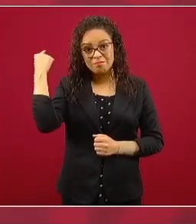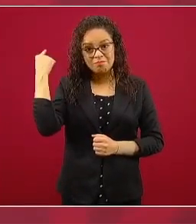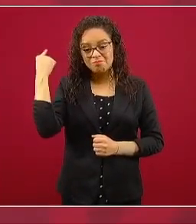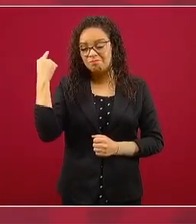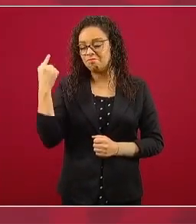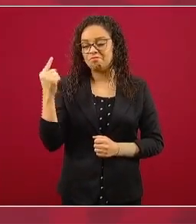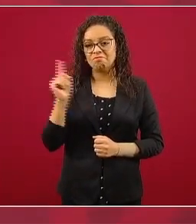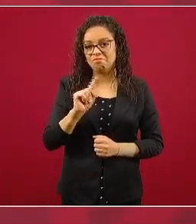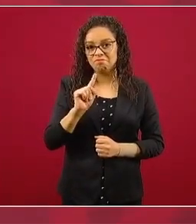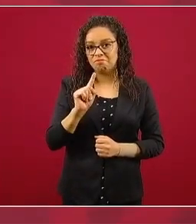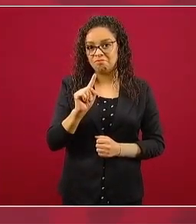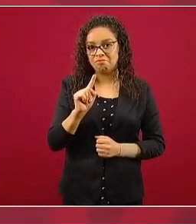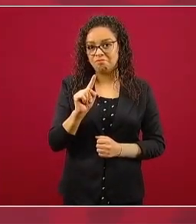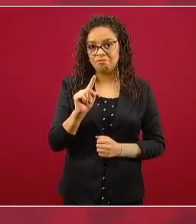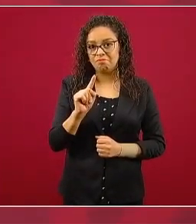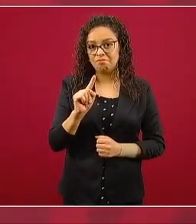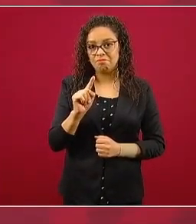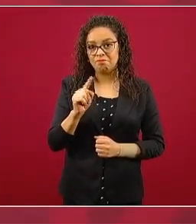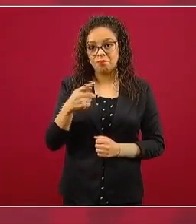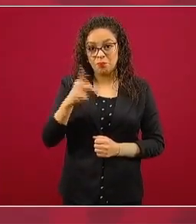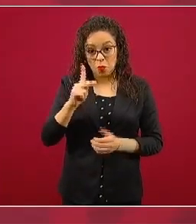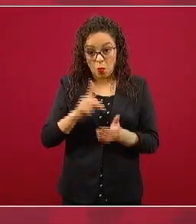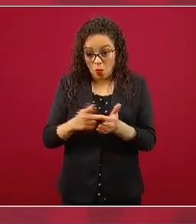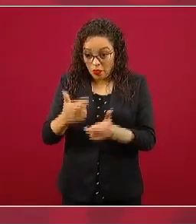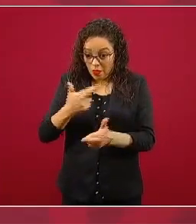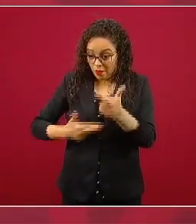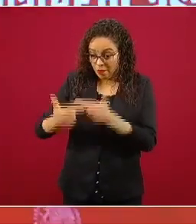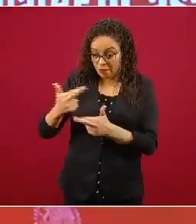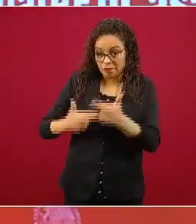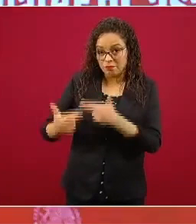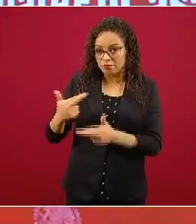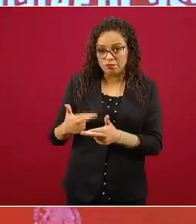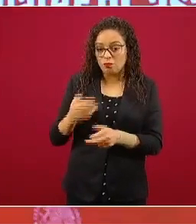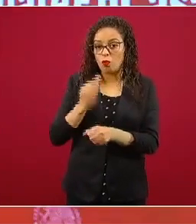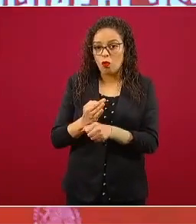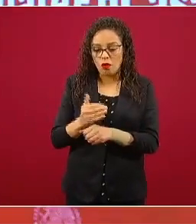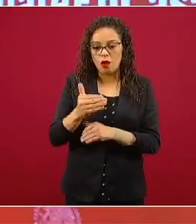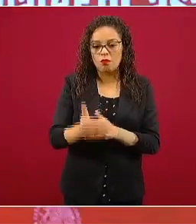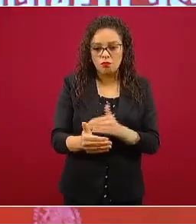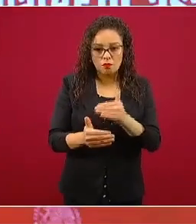un retroceso. Estamos avanzando bien